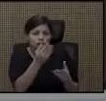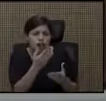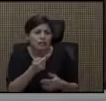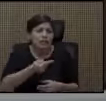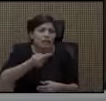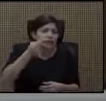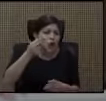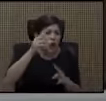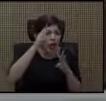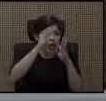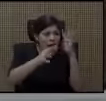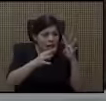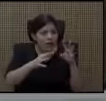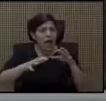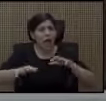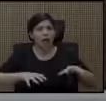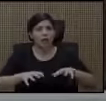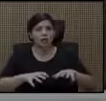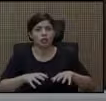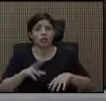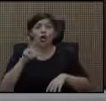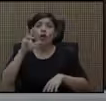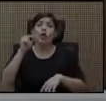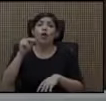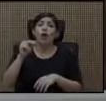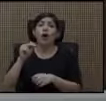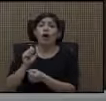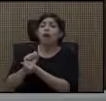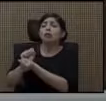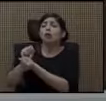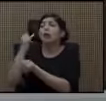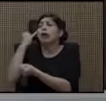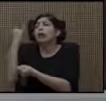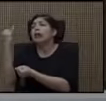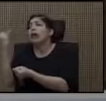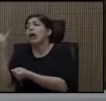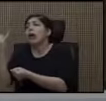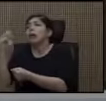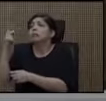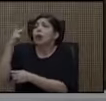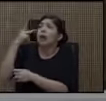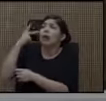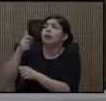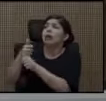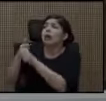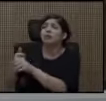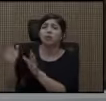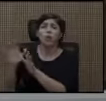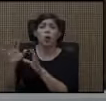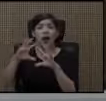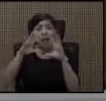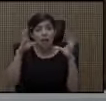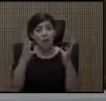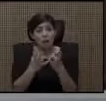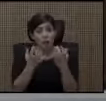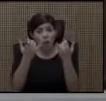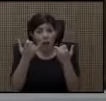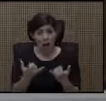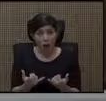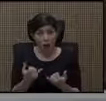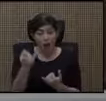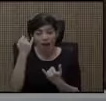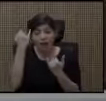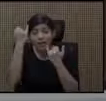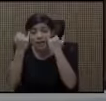creatividad no en camisas de fuerzas ideológicas o dogmas en el mundo de hoy la ideología